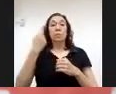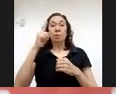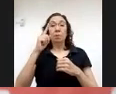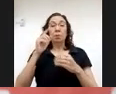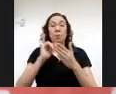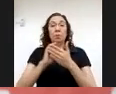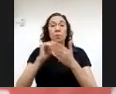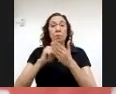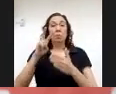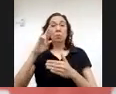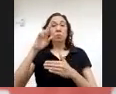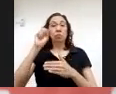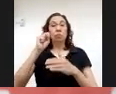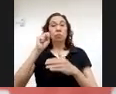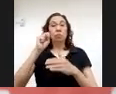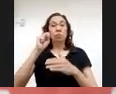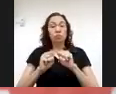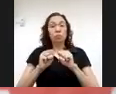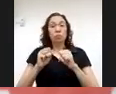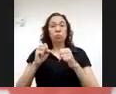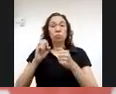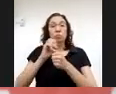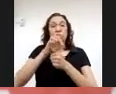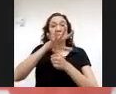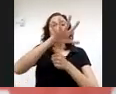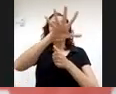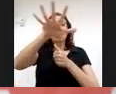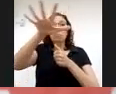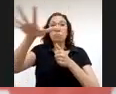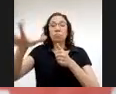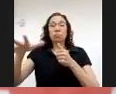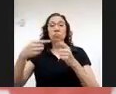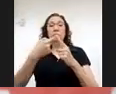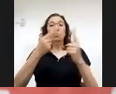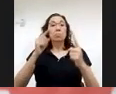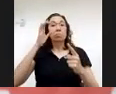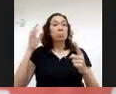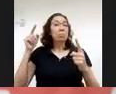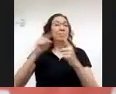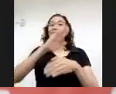este virus se expandiera desde China hasta el resto del mundo.